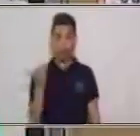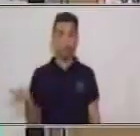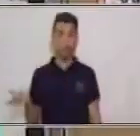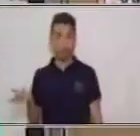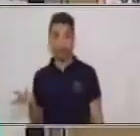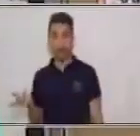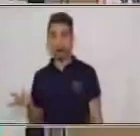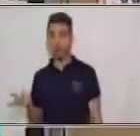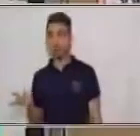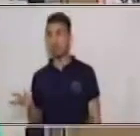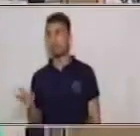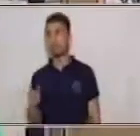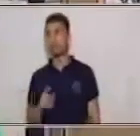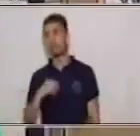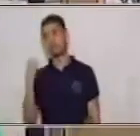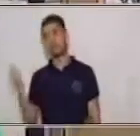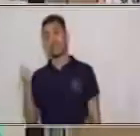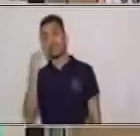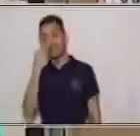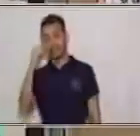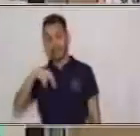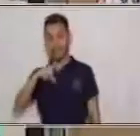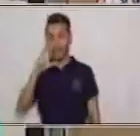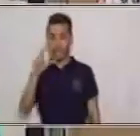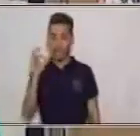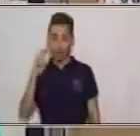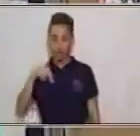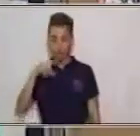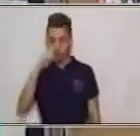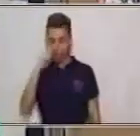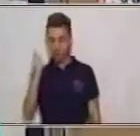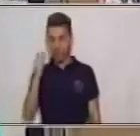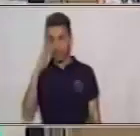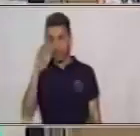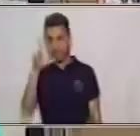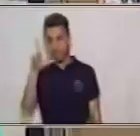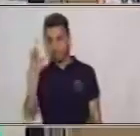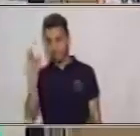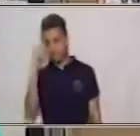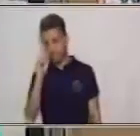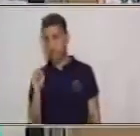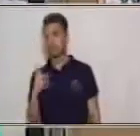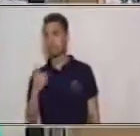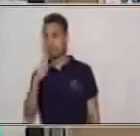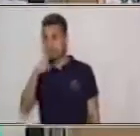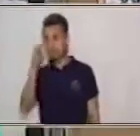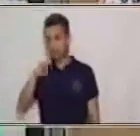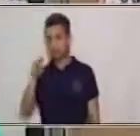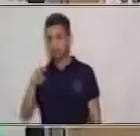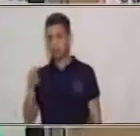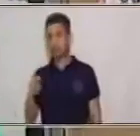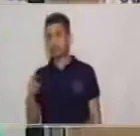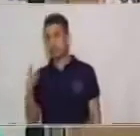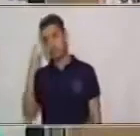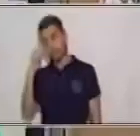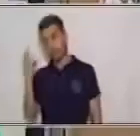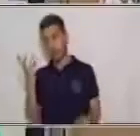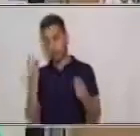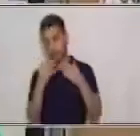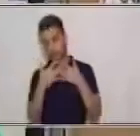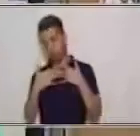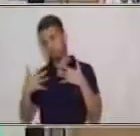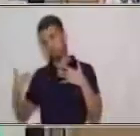¿Sí? Y los incontables son aquellos que necesitas una unidad de medida para poder contarlos.